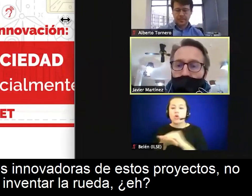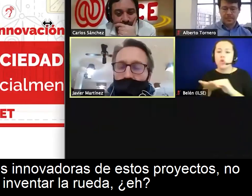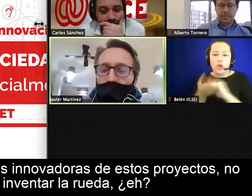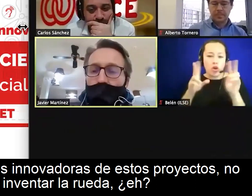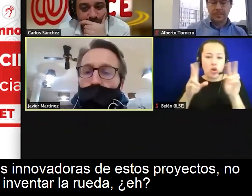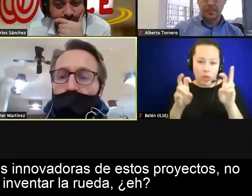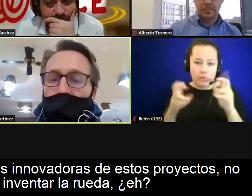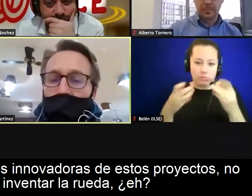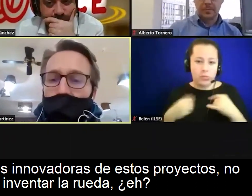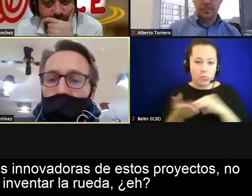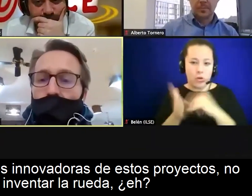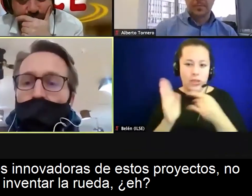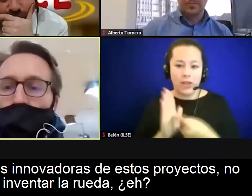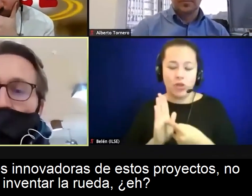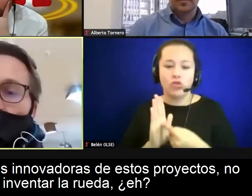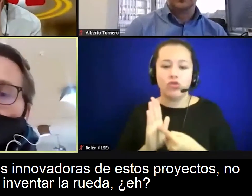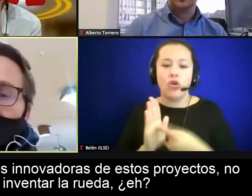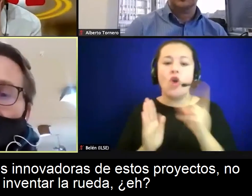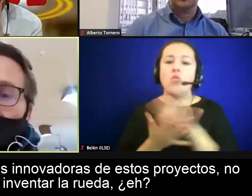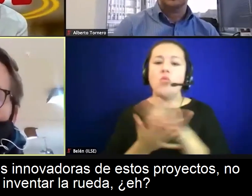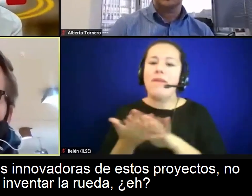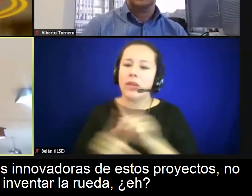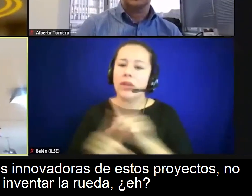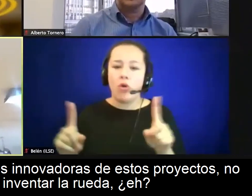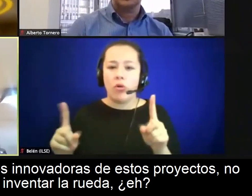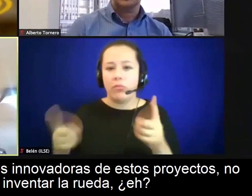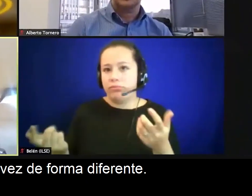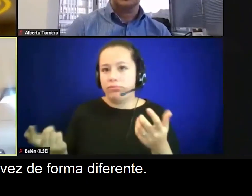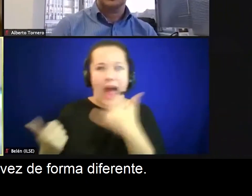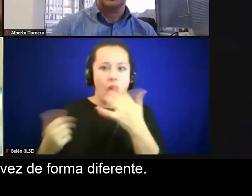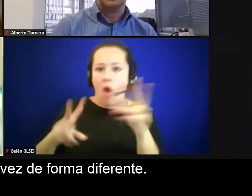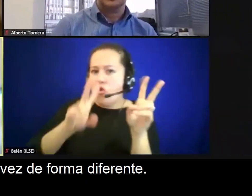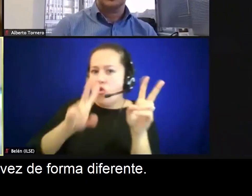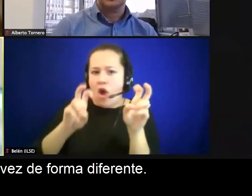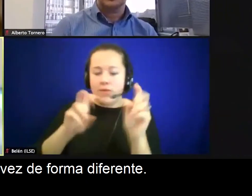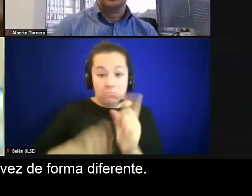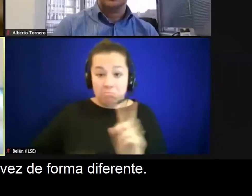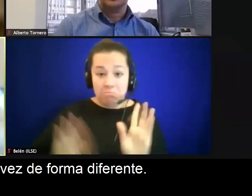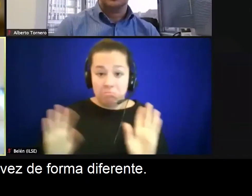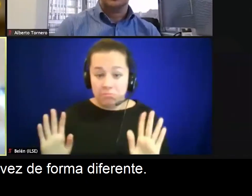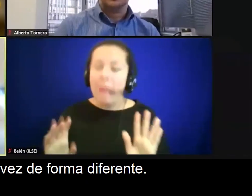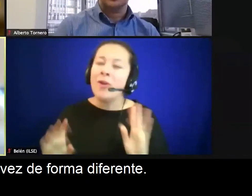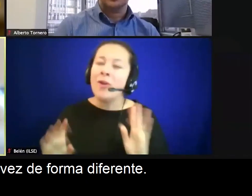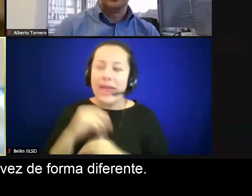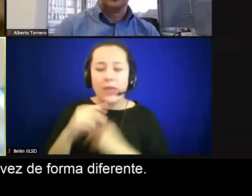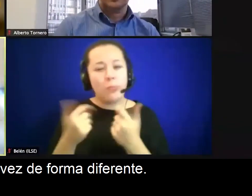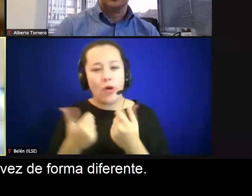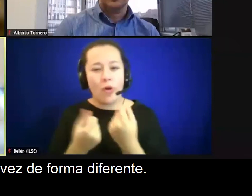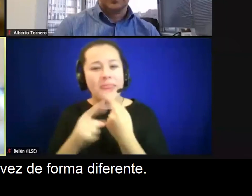proyectos, no hablamos tampoco de inventar la rueda, pero sí en hacerlo tal vez de forma diferente. Es